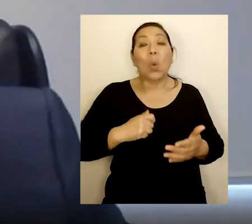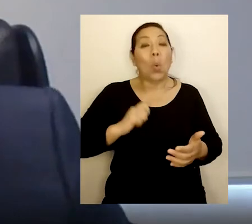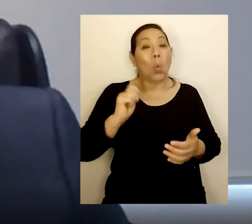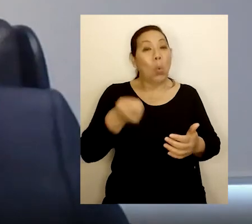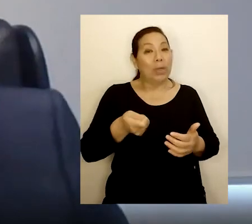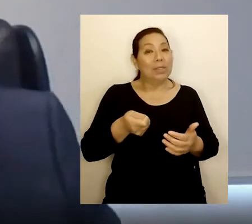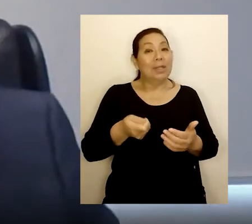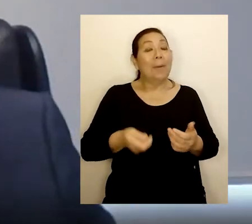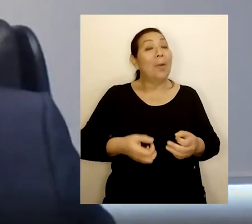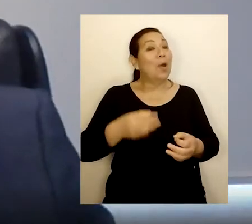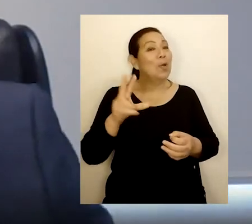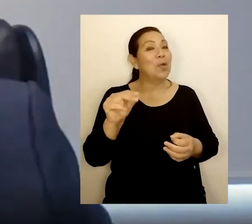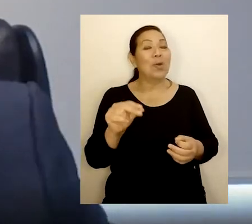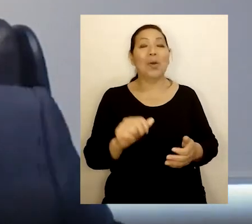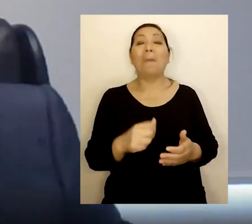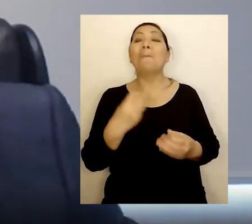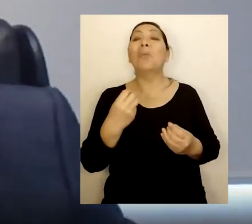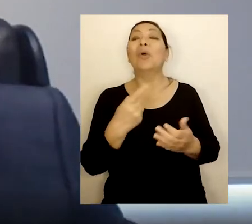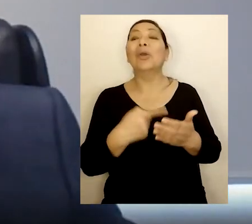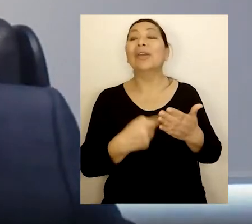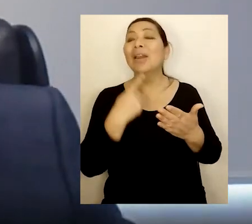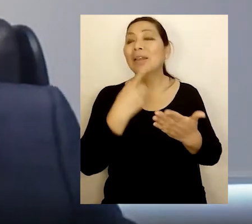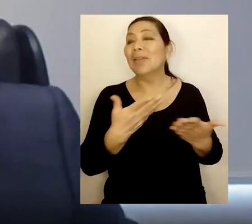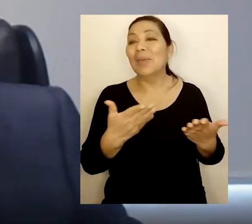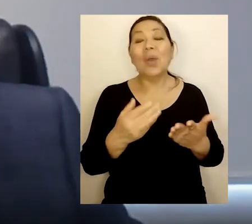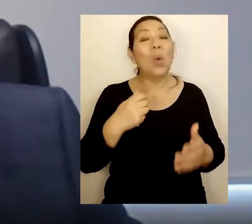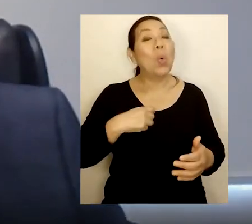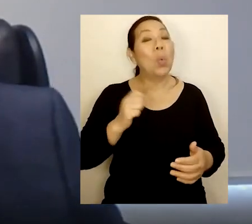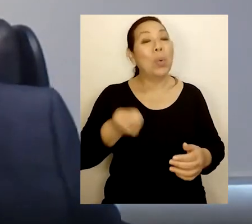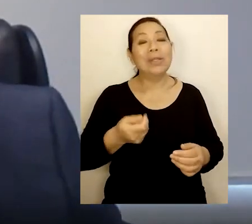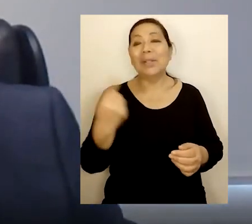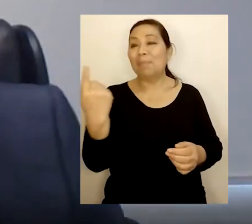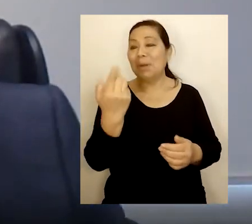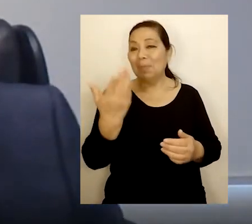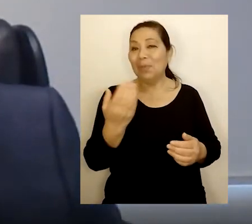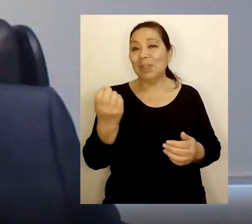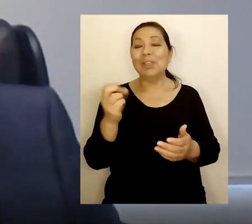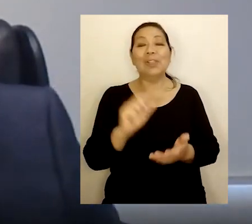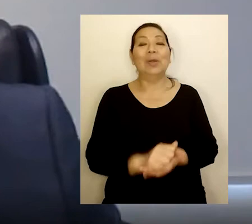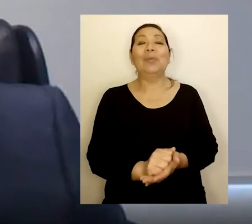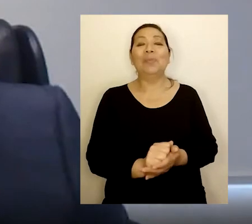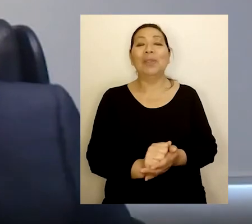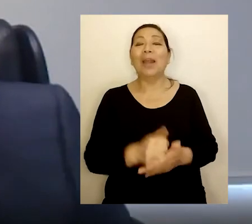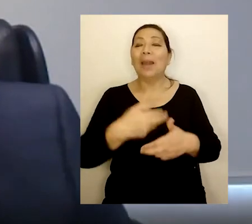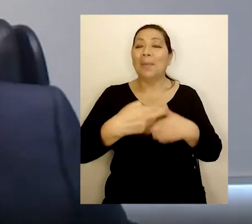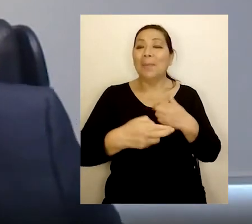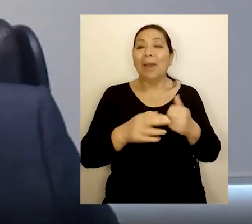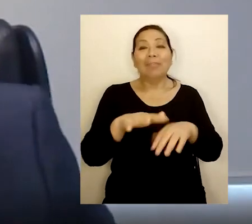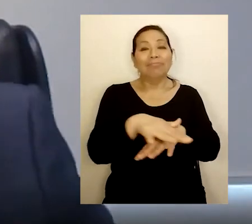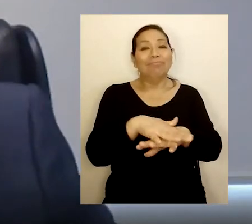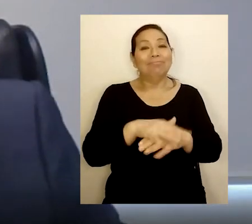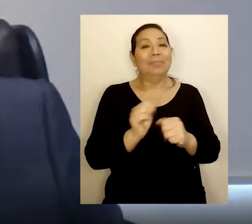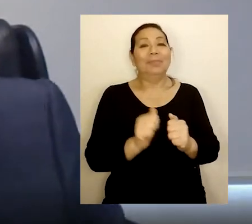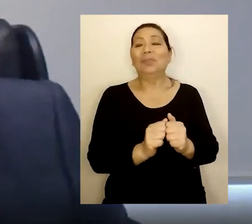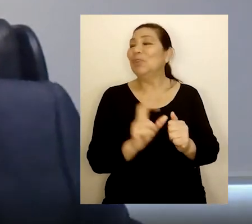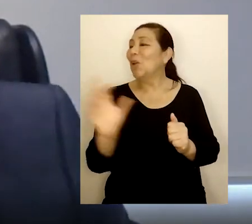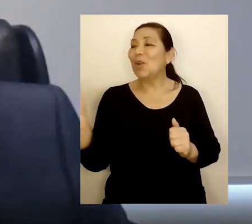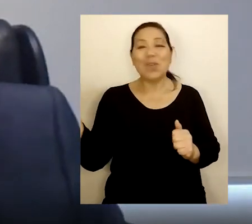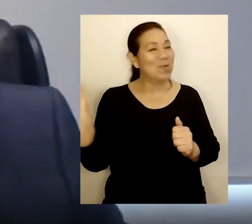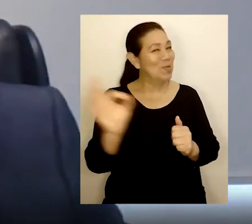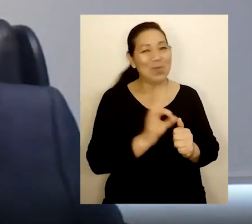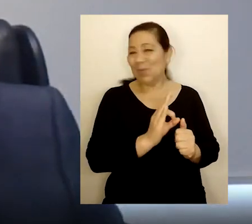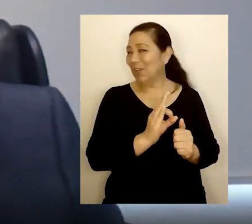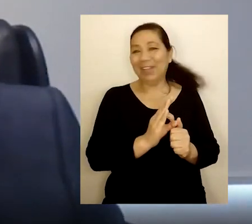pueda emitir sentencias non liquid, porque la realidad es que el juez de primera y segunda instancia en el procedimiento administrativo